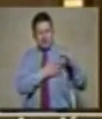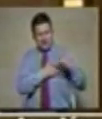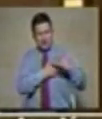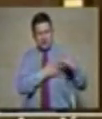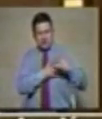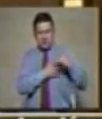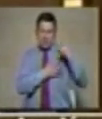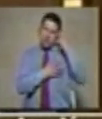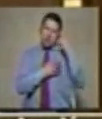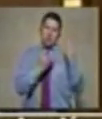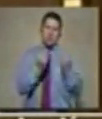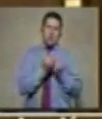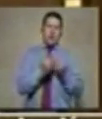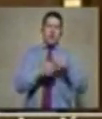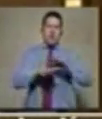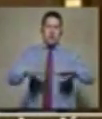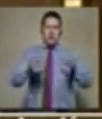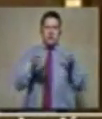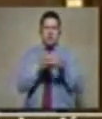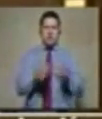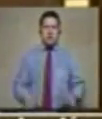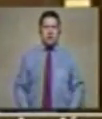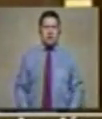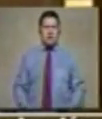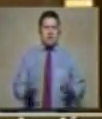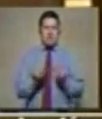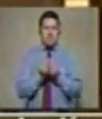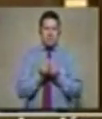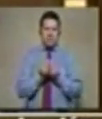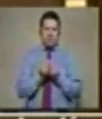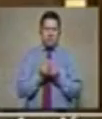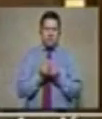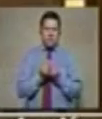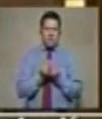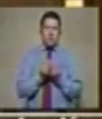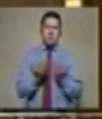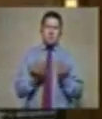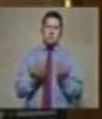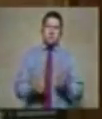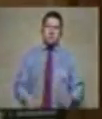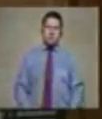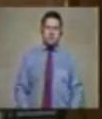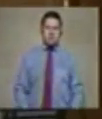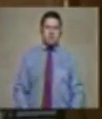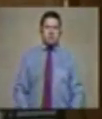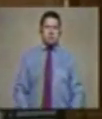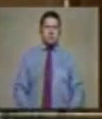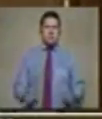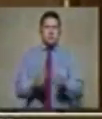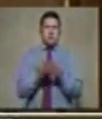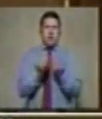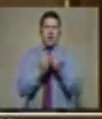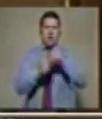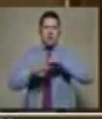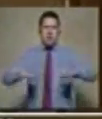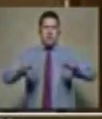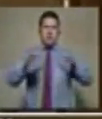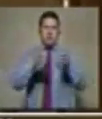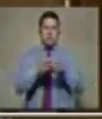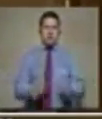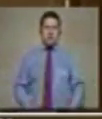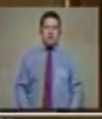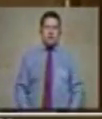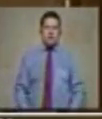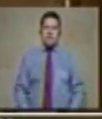piensen verdaderamente en su pueblo porque sin salud no hay nada y es lo que estamos dejando por allá relegado y estamos por el contrario pues